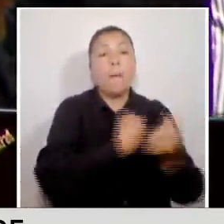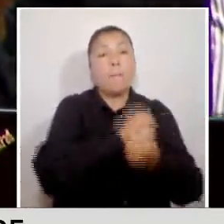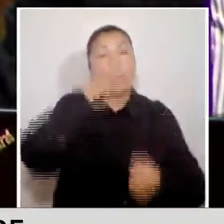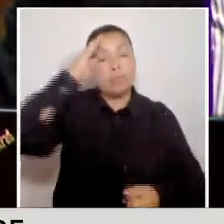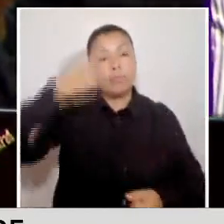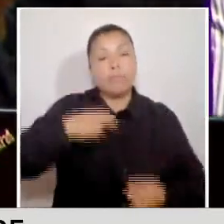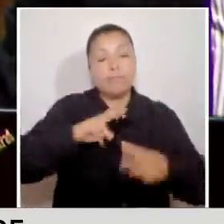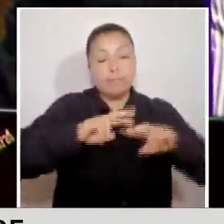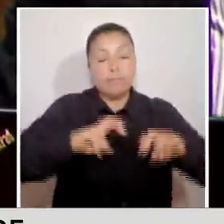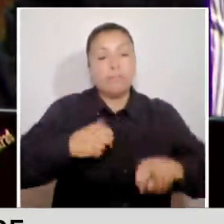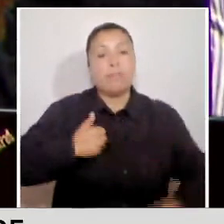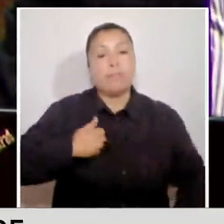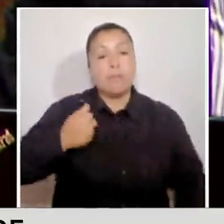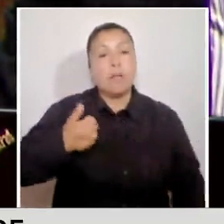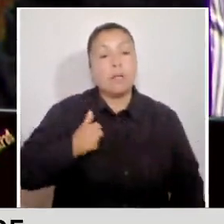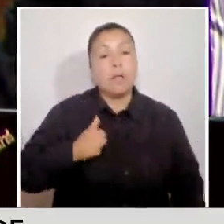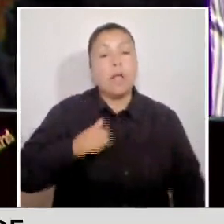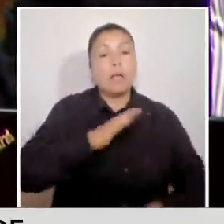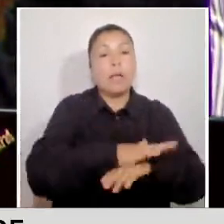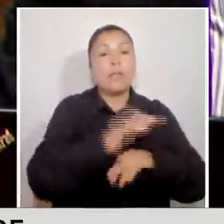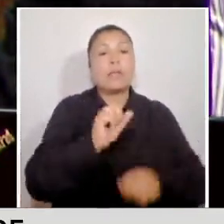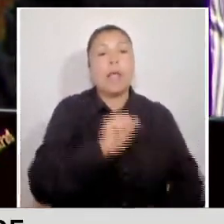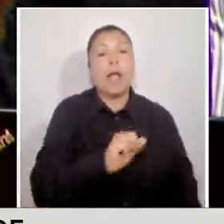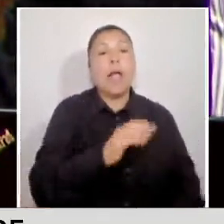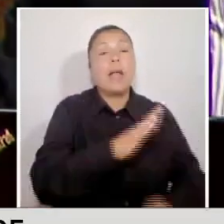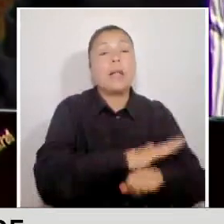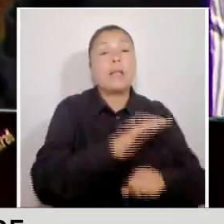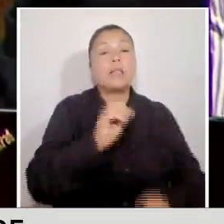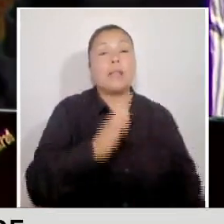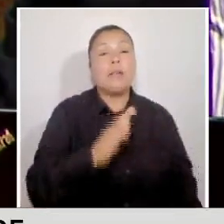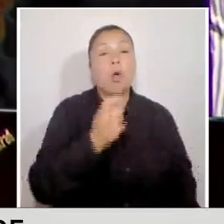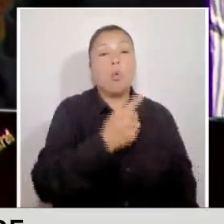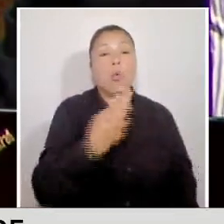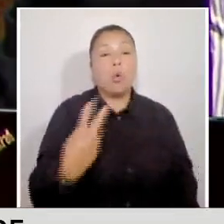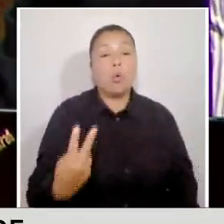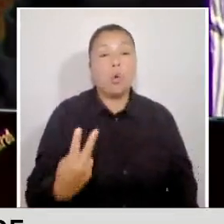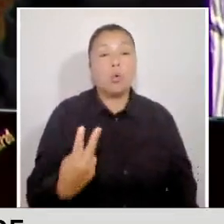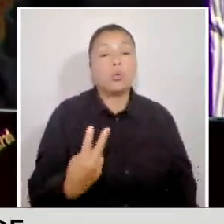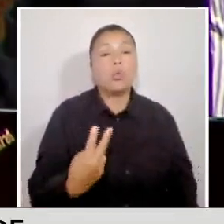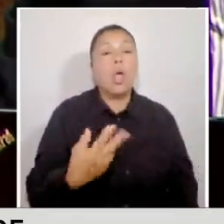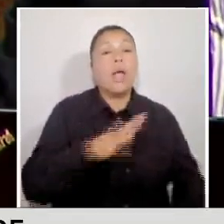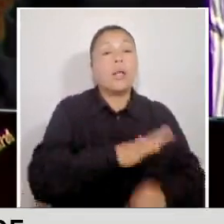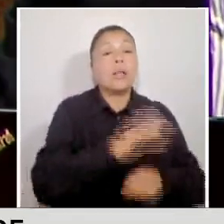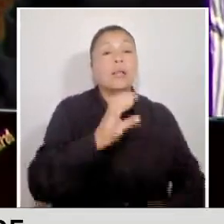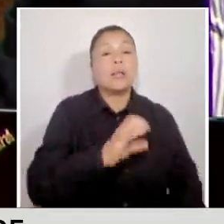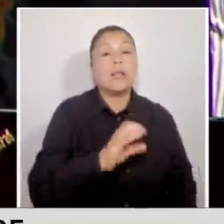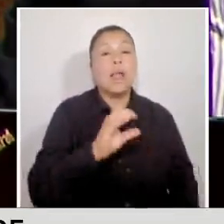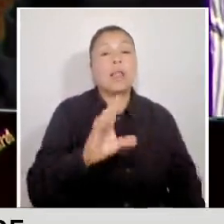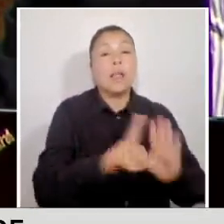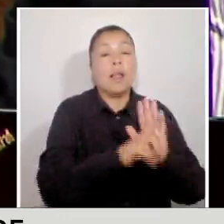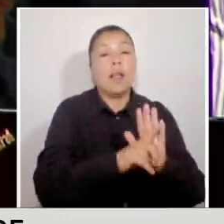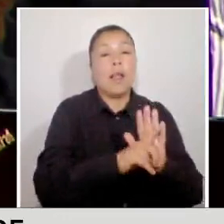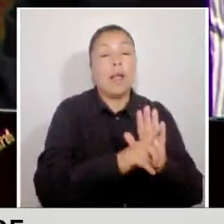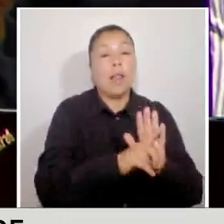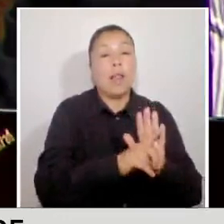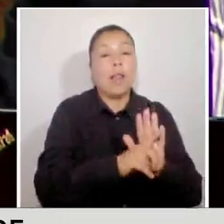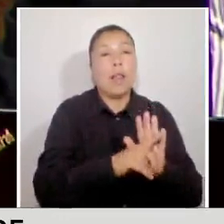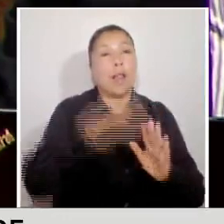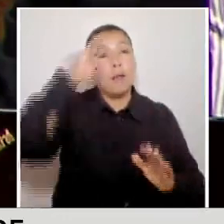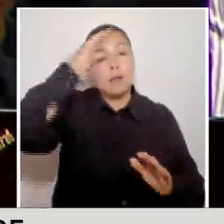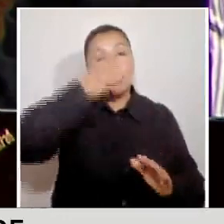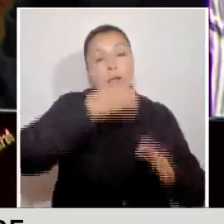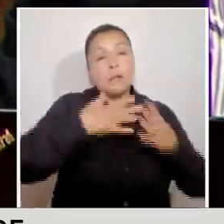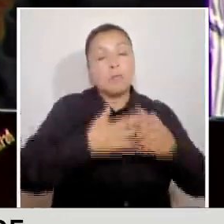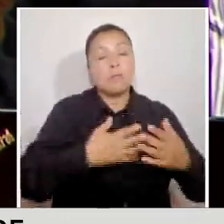en los artículos 15a 15b números 1 y 2 y 15c de la Ley Orgánica de gendarmería de chile o en cualquier